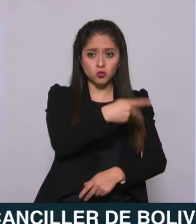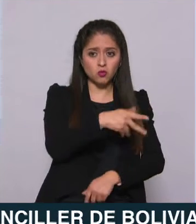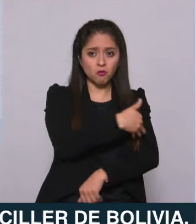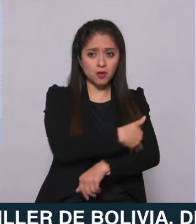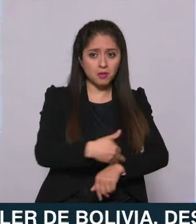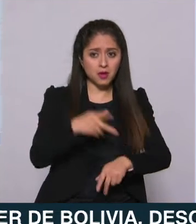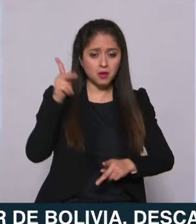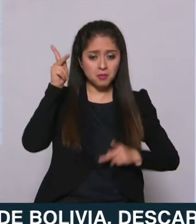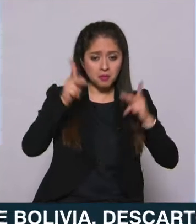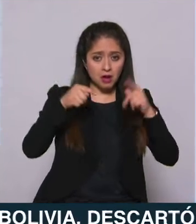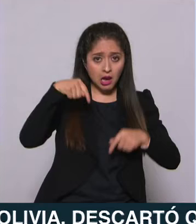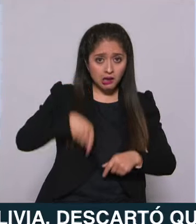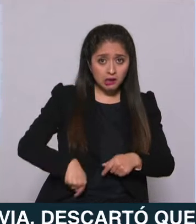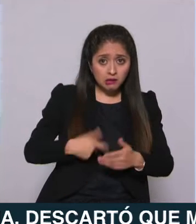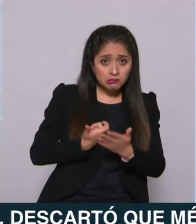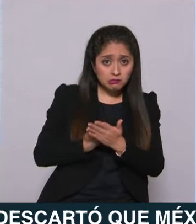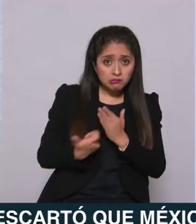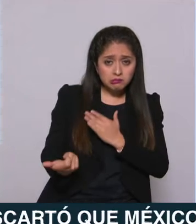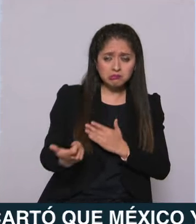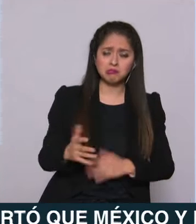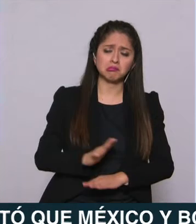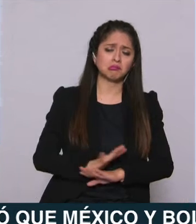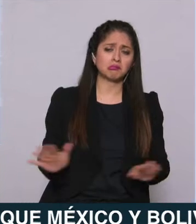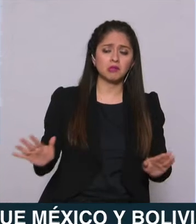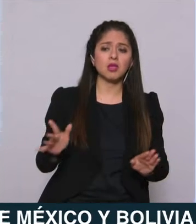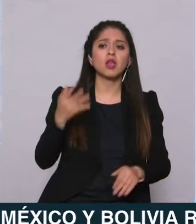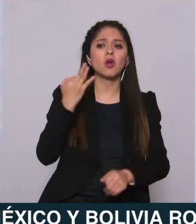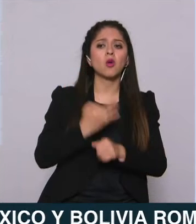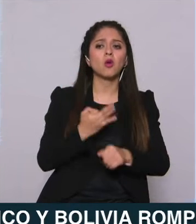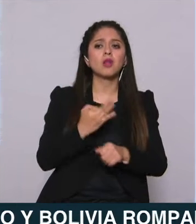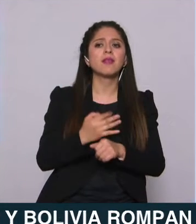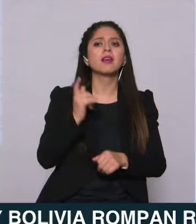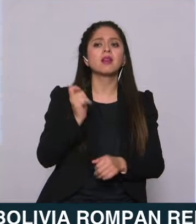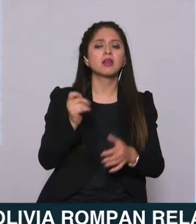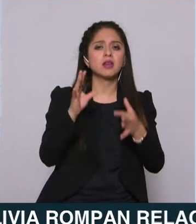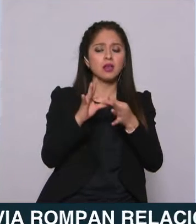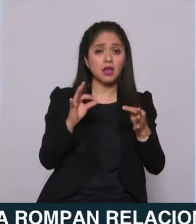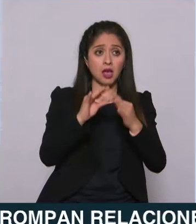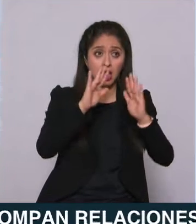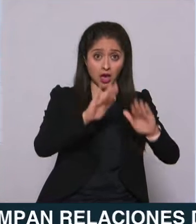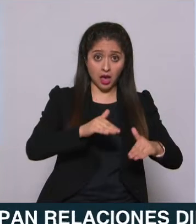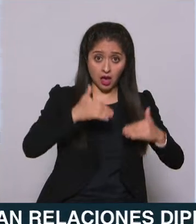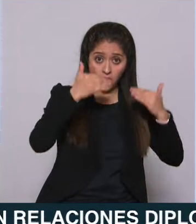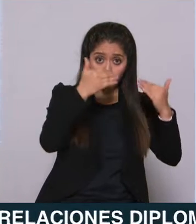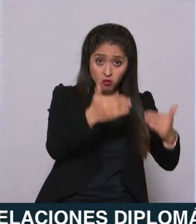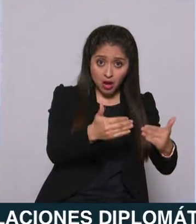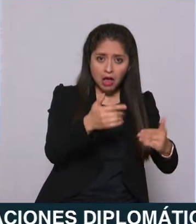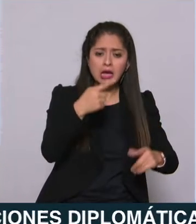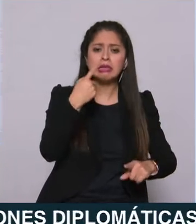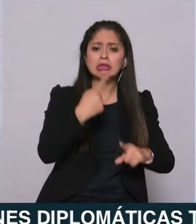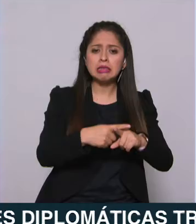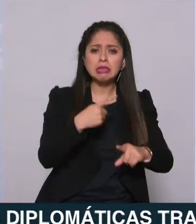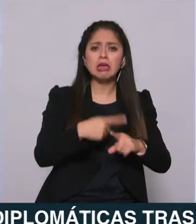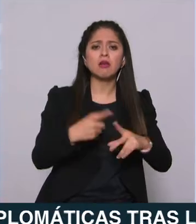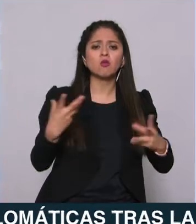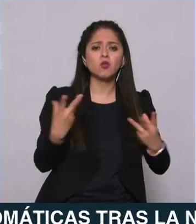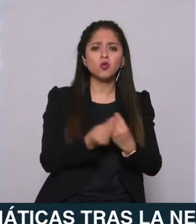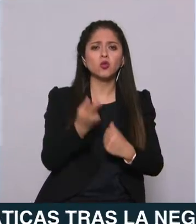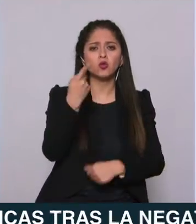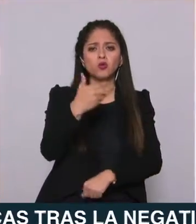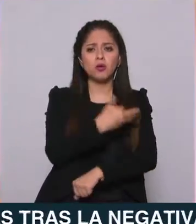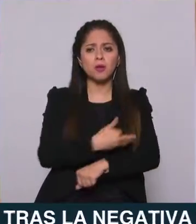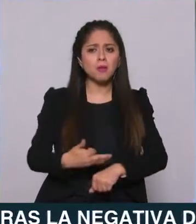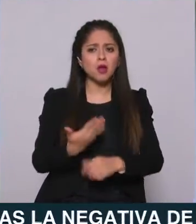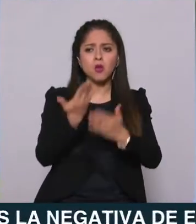visitarlos. De tal manera que quede claro desde afuera quiénes son esos familiares y no haya ningún